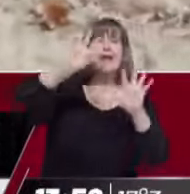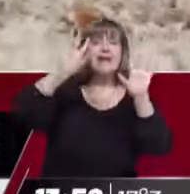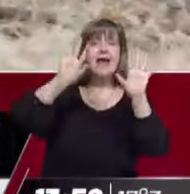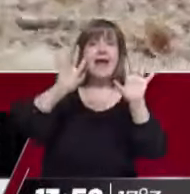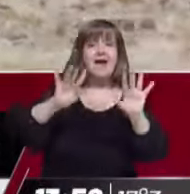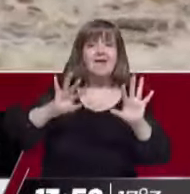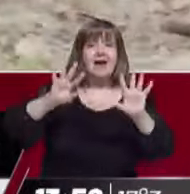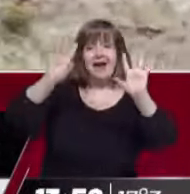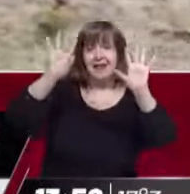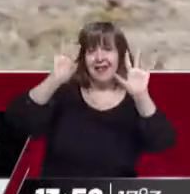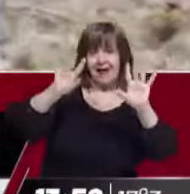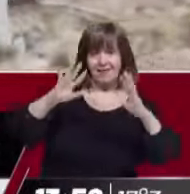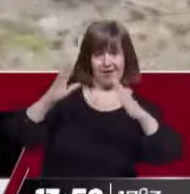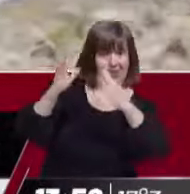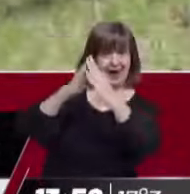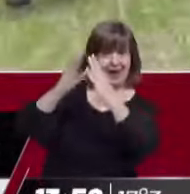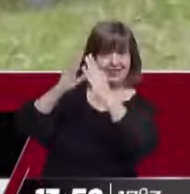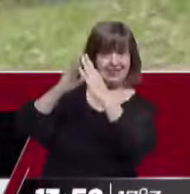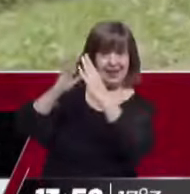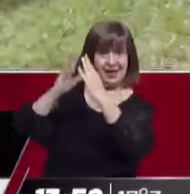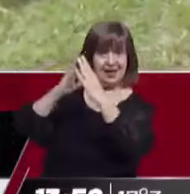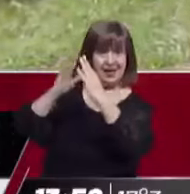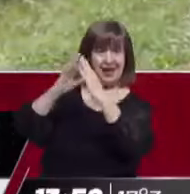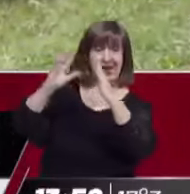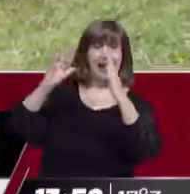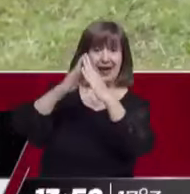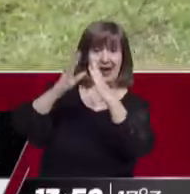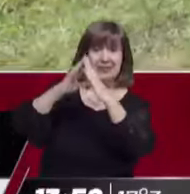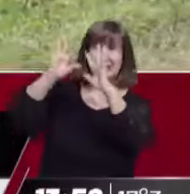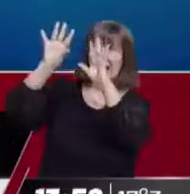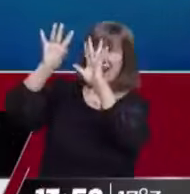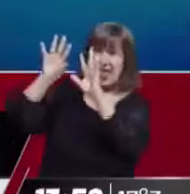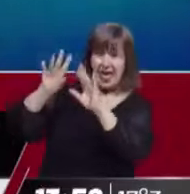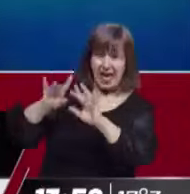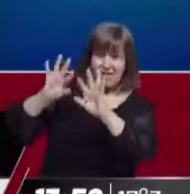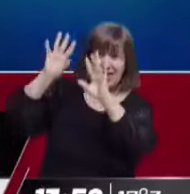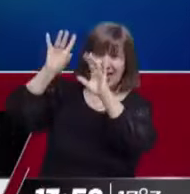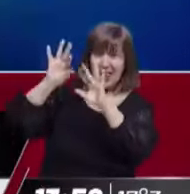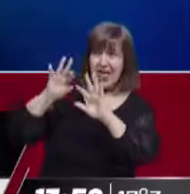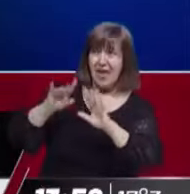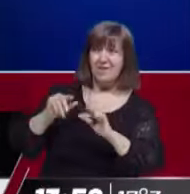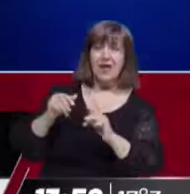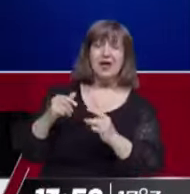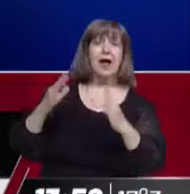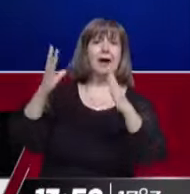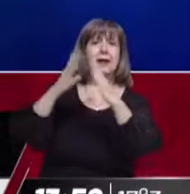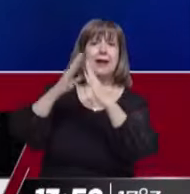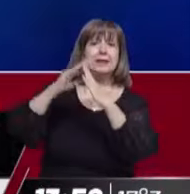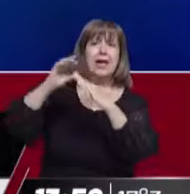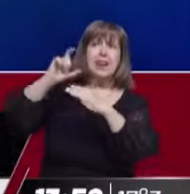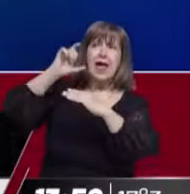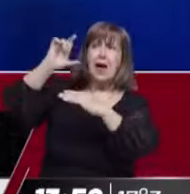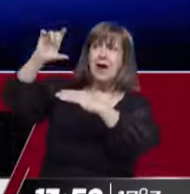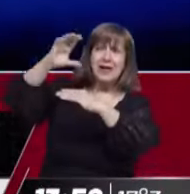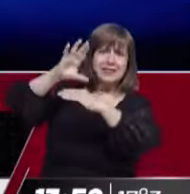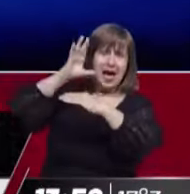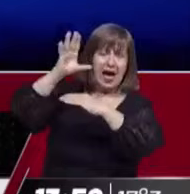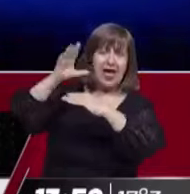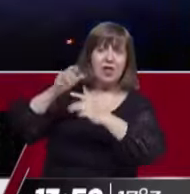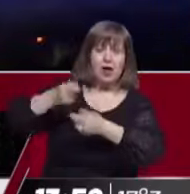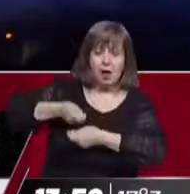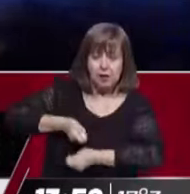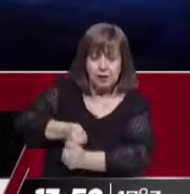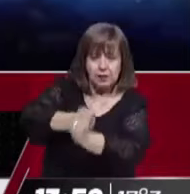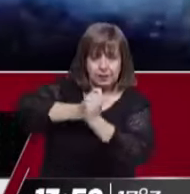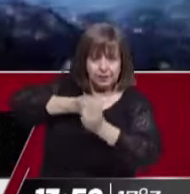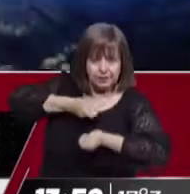las casas. ¿Vieron? Como vemos en las películas. Exacto, en vez de la pala, hay una buena parte del territorio de Estados Unidos, en vez de la pala, le